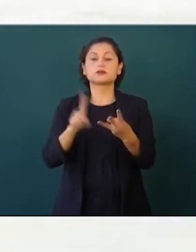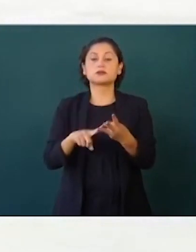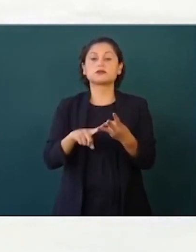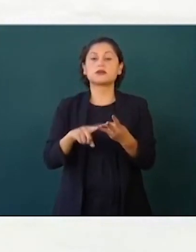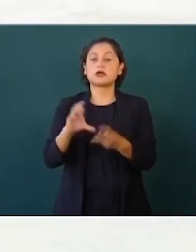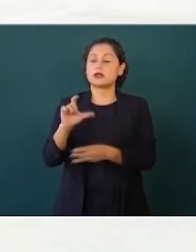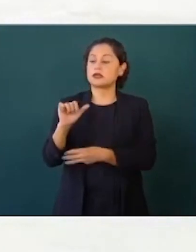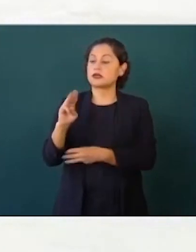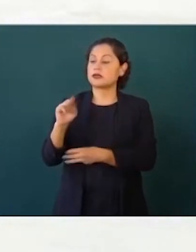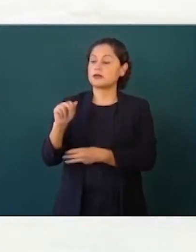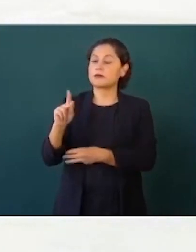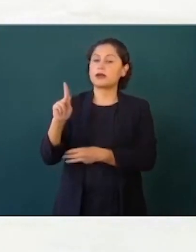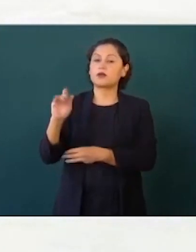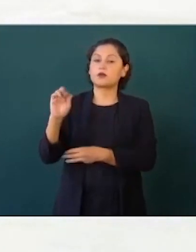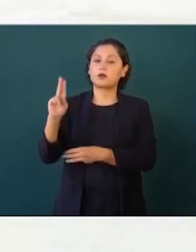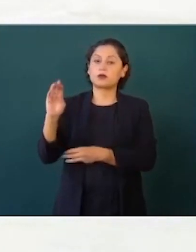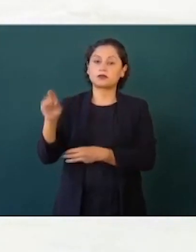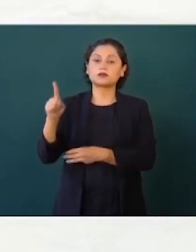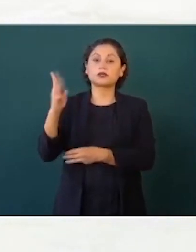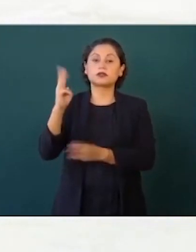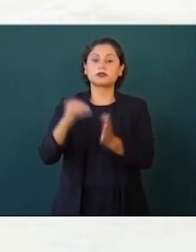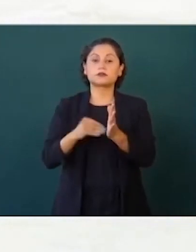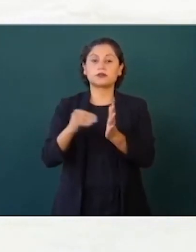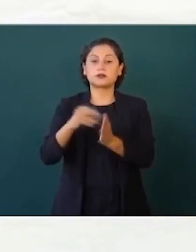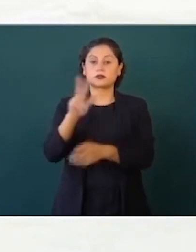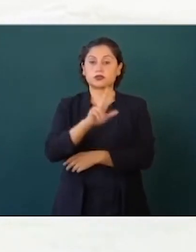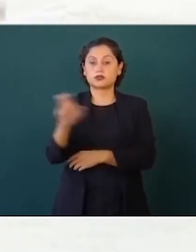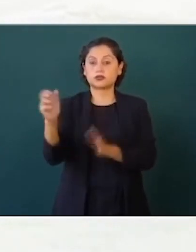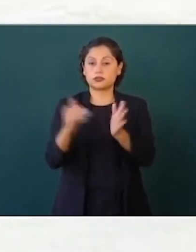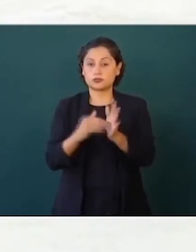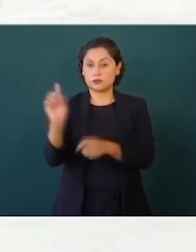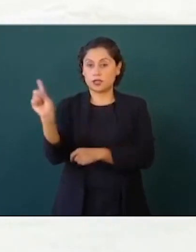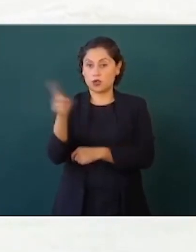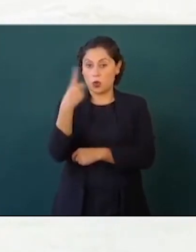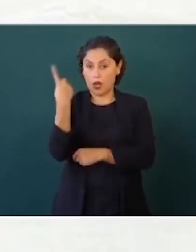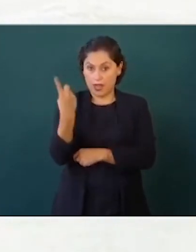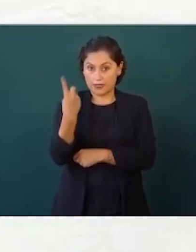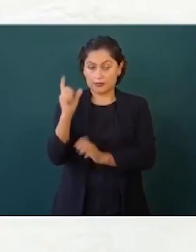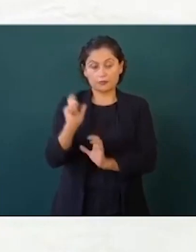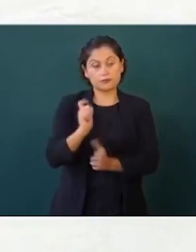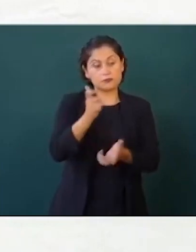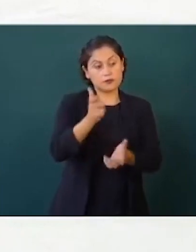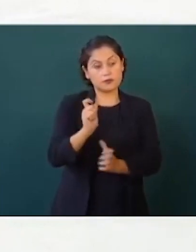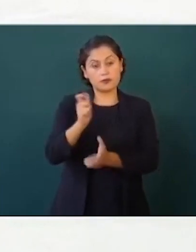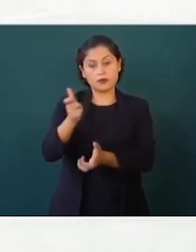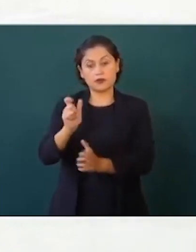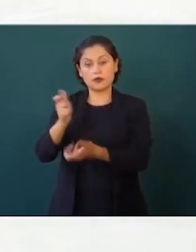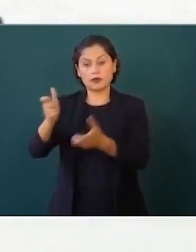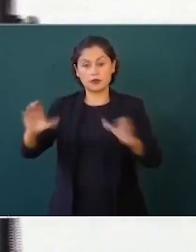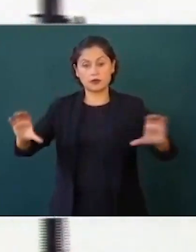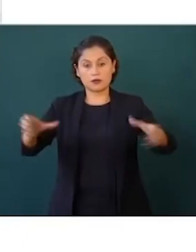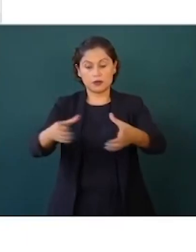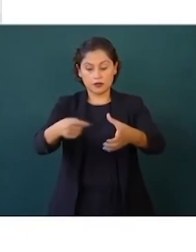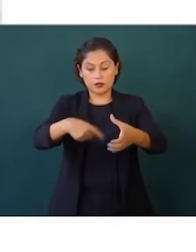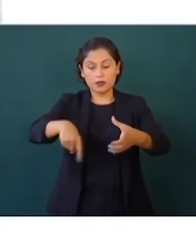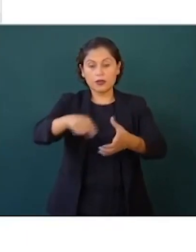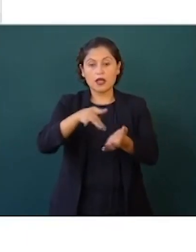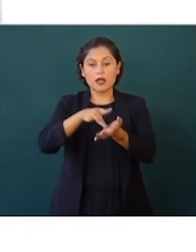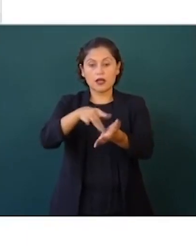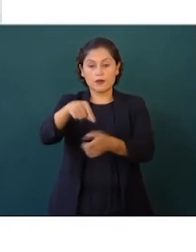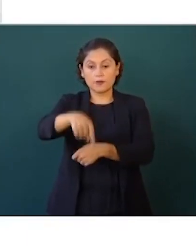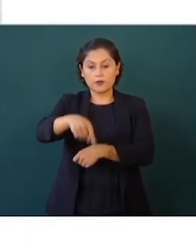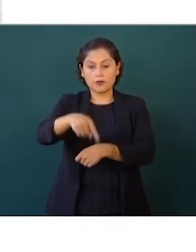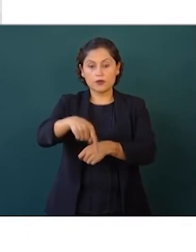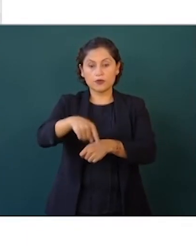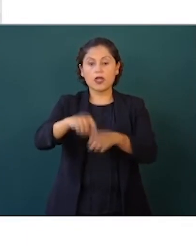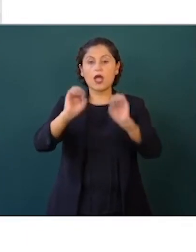han recibido recursos de agencias de financiamiento internacionales y reiteró la acusación que era